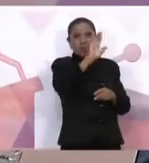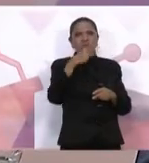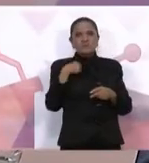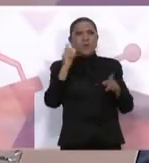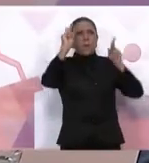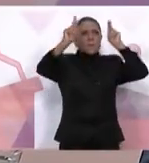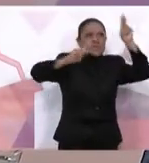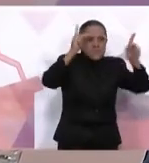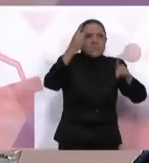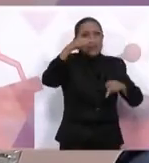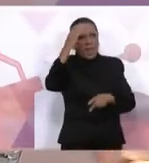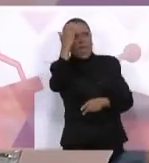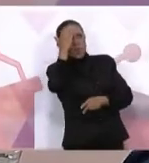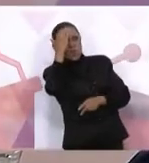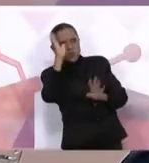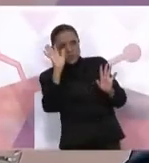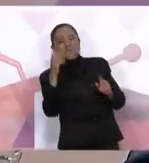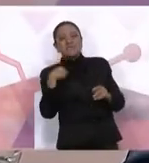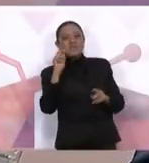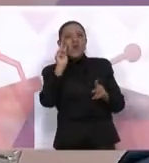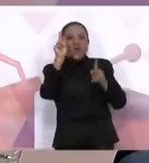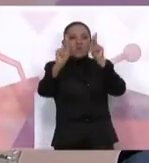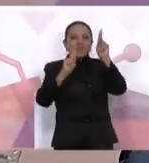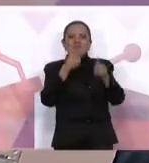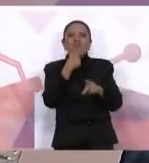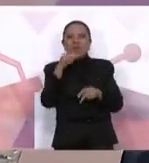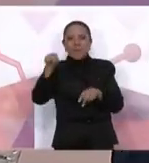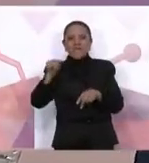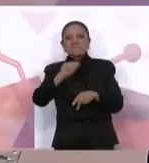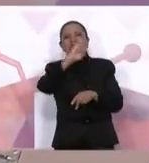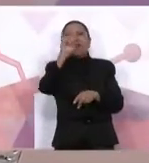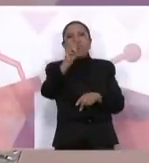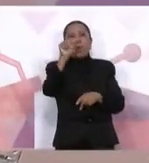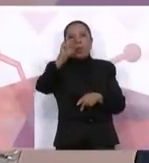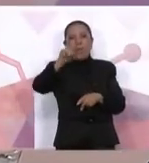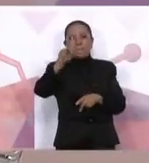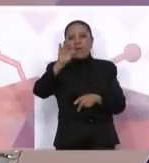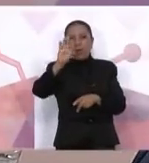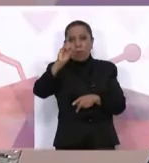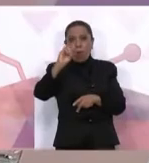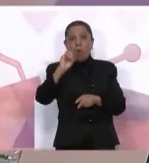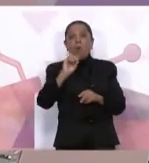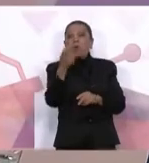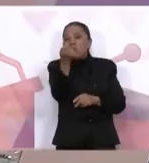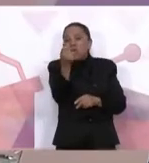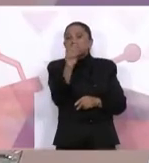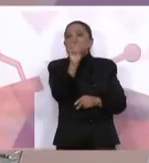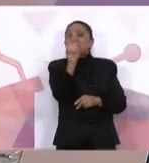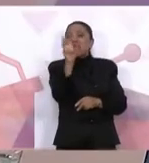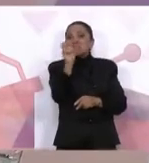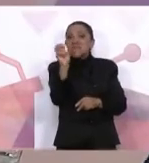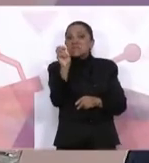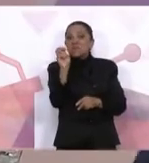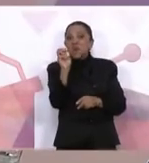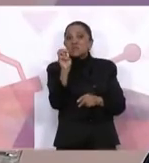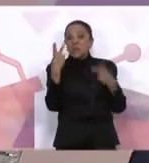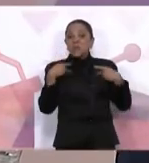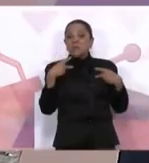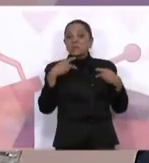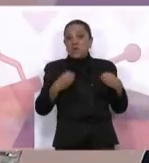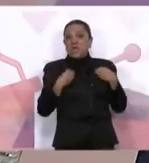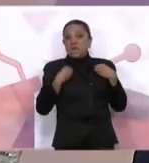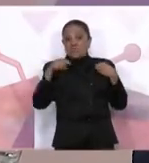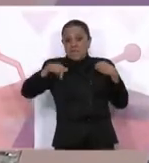pablo con casi 350 morelenses y yo me comprometí a algo con ellos que lo quiero reiterar a tener la casa